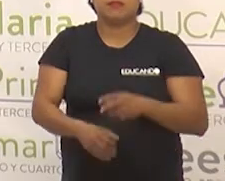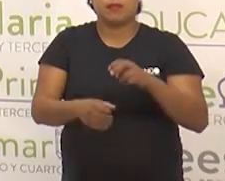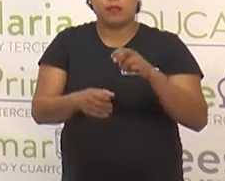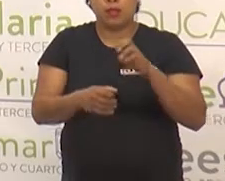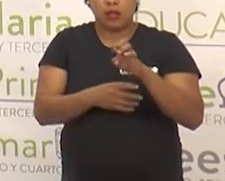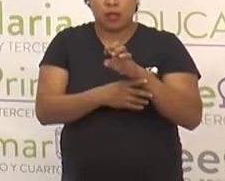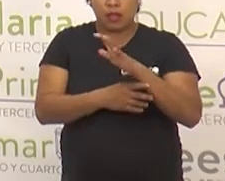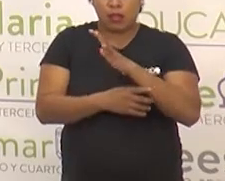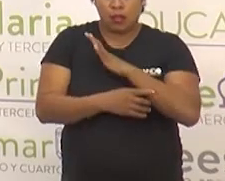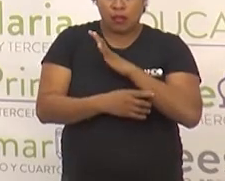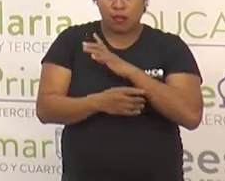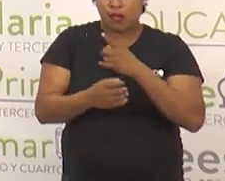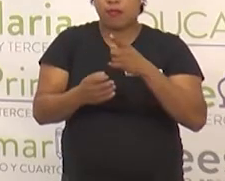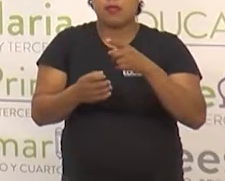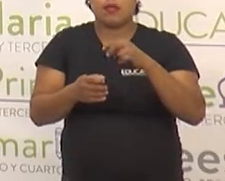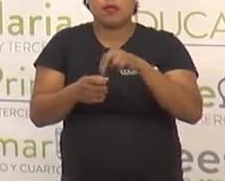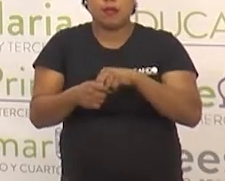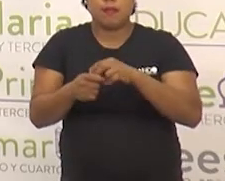el